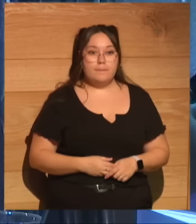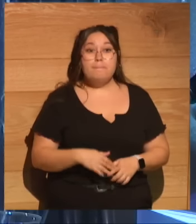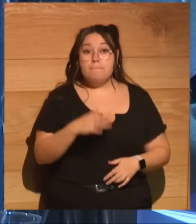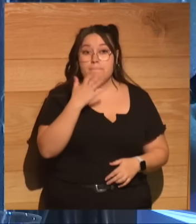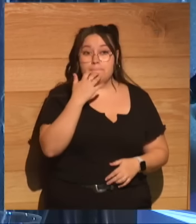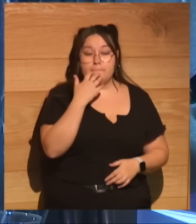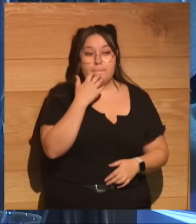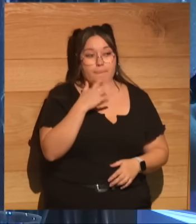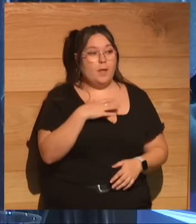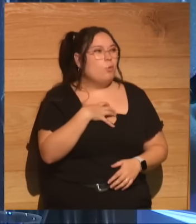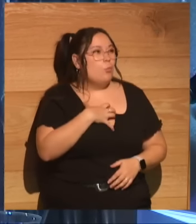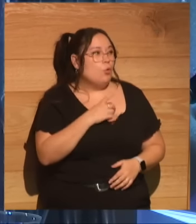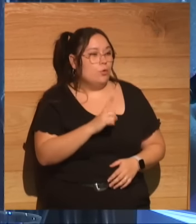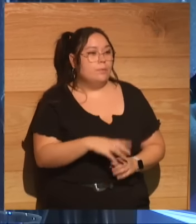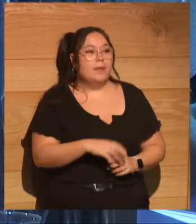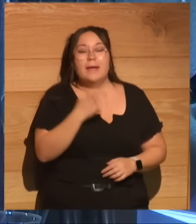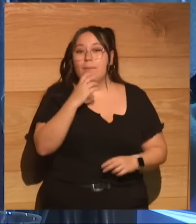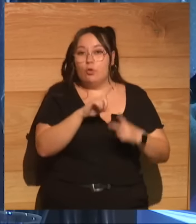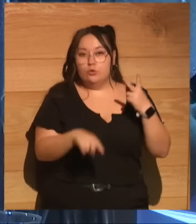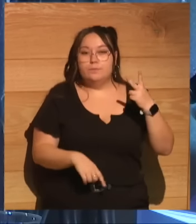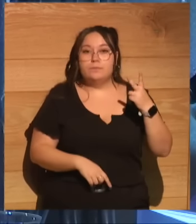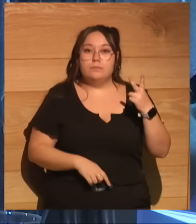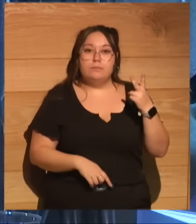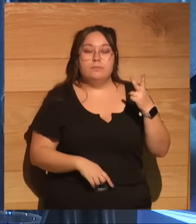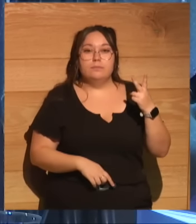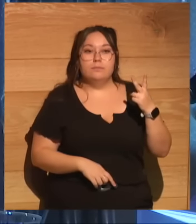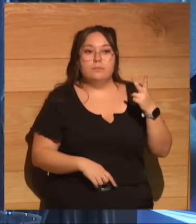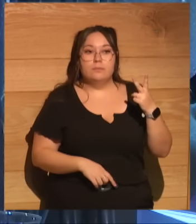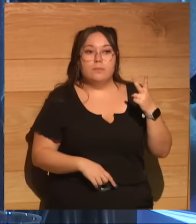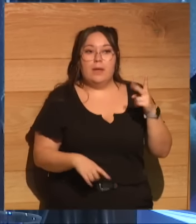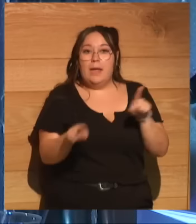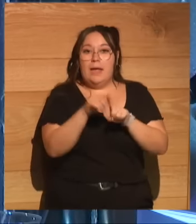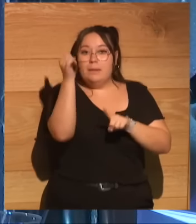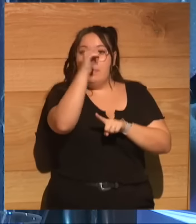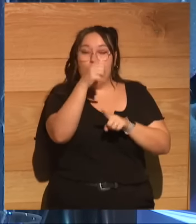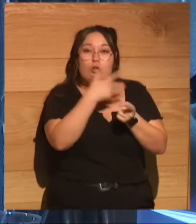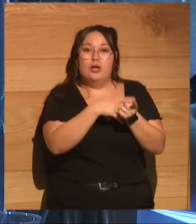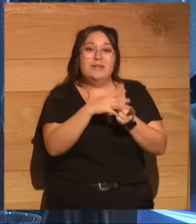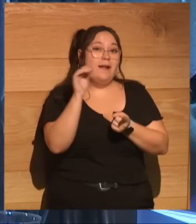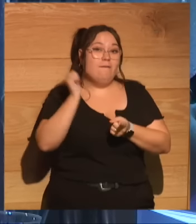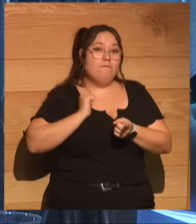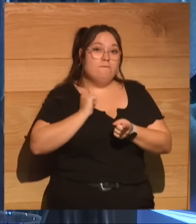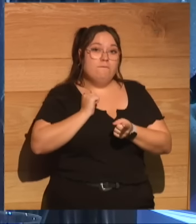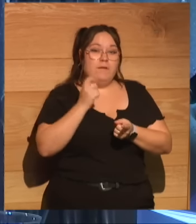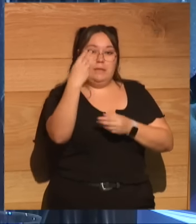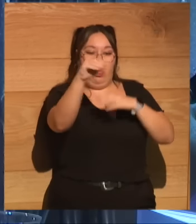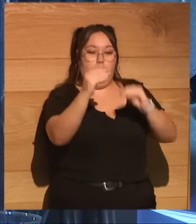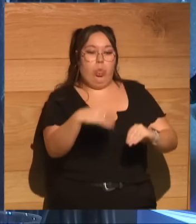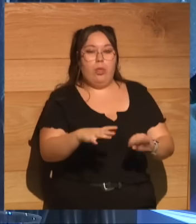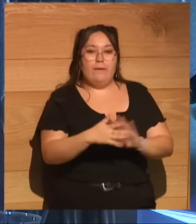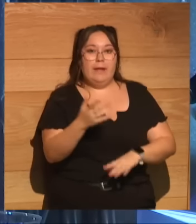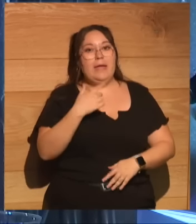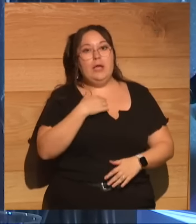Ejemplo se número. Come más incómodo, sí. Número dos. Número dos. Embadurnar a su hermano con sangre falsa y fingir apuñalarlo